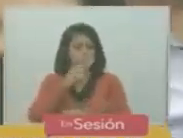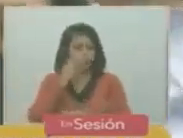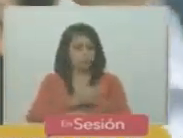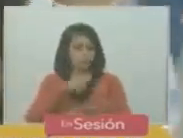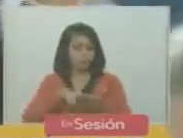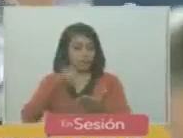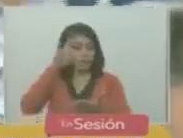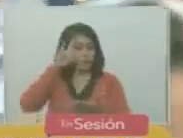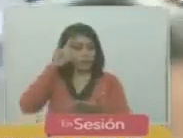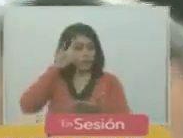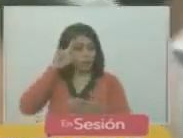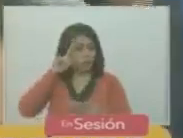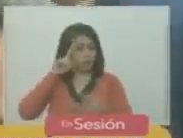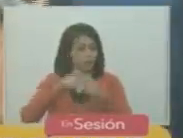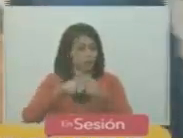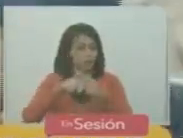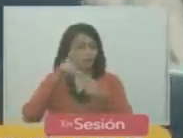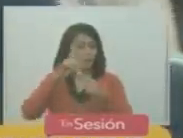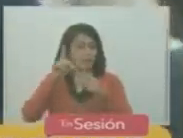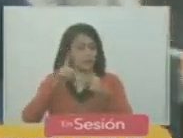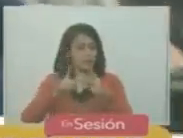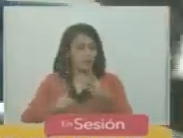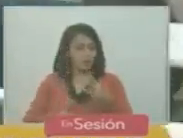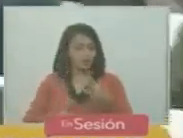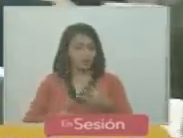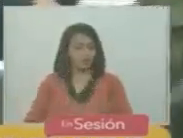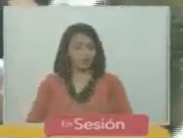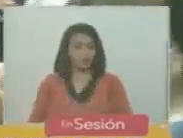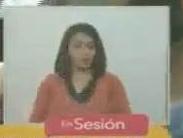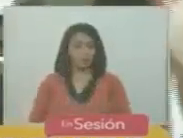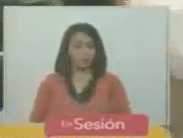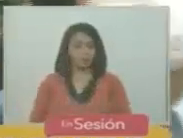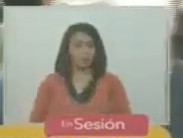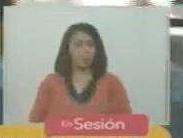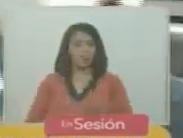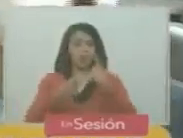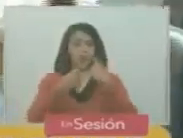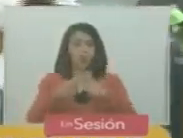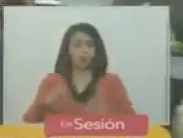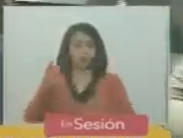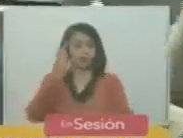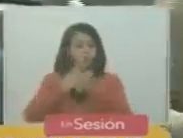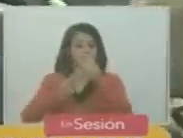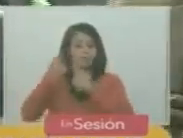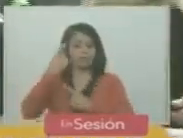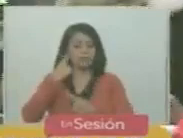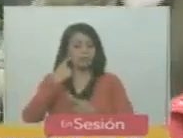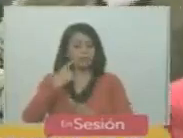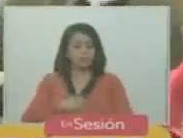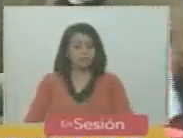El diablo en los detalles. La otra gran enseñanza es